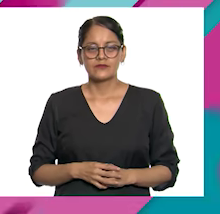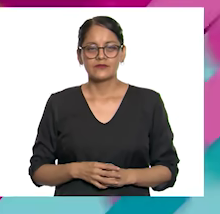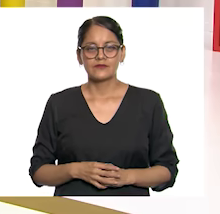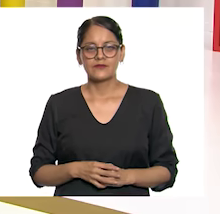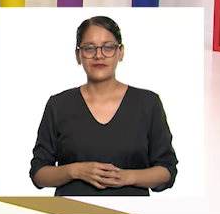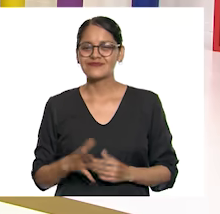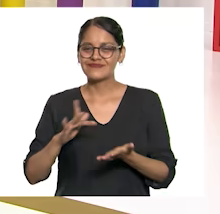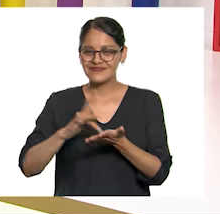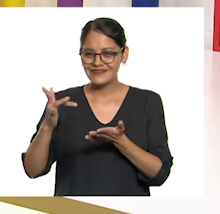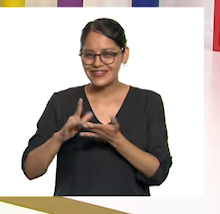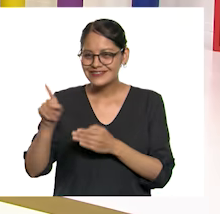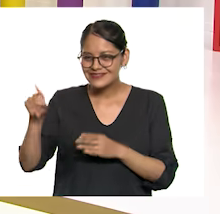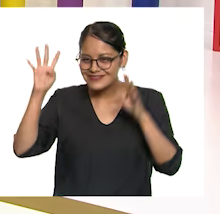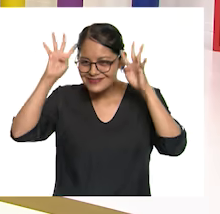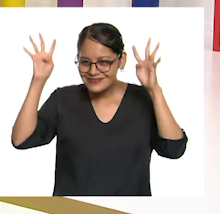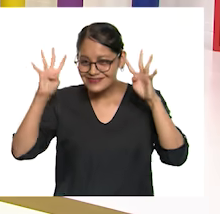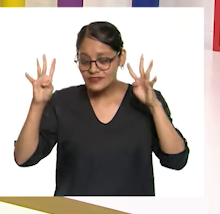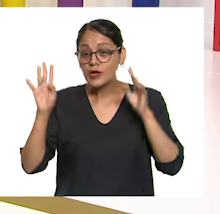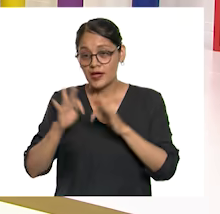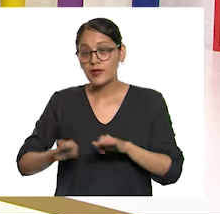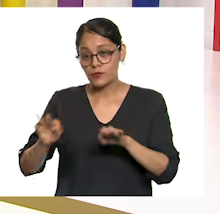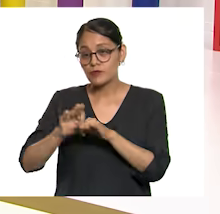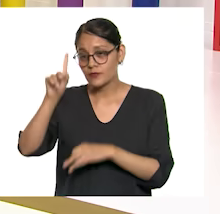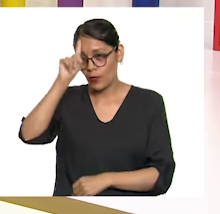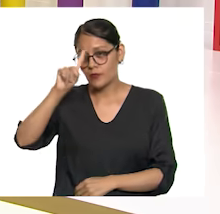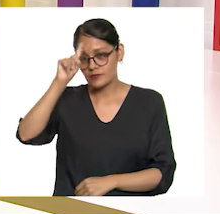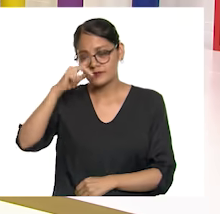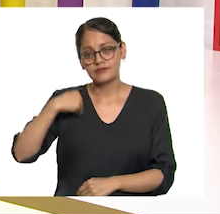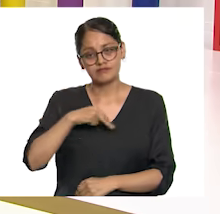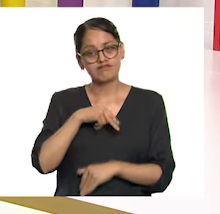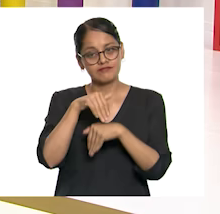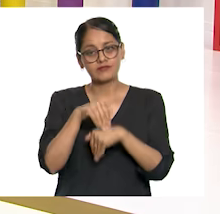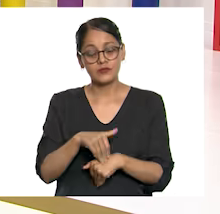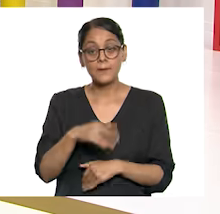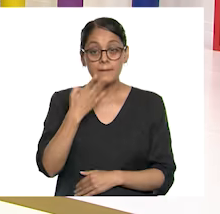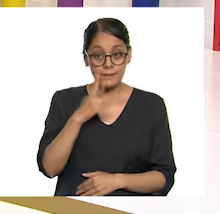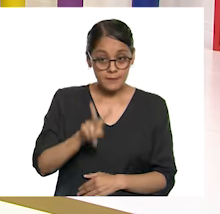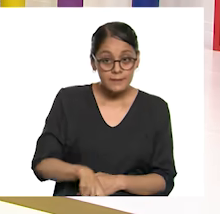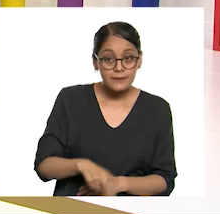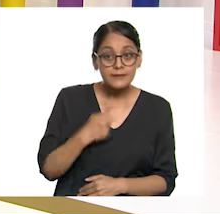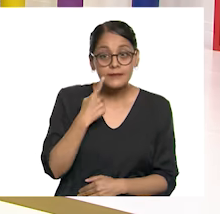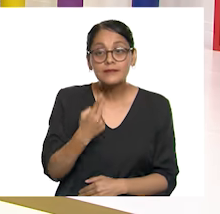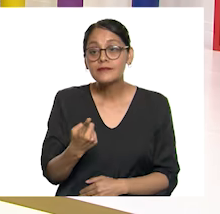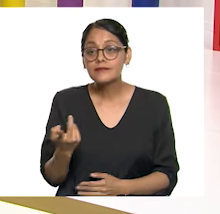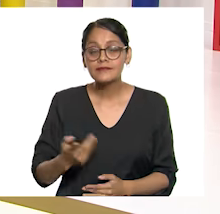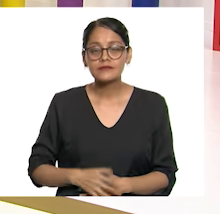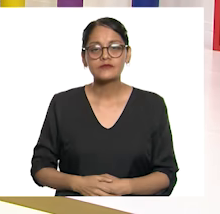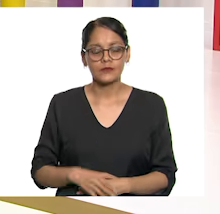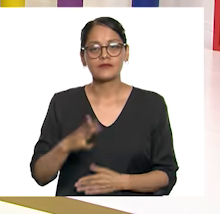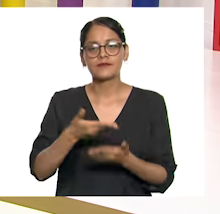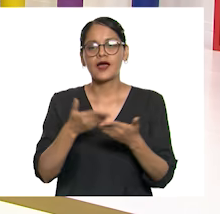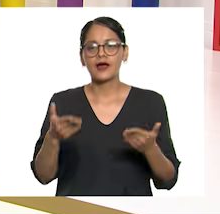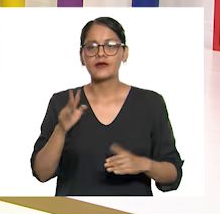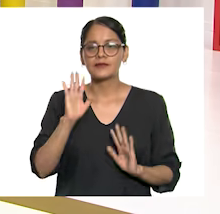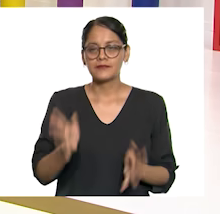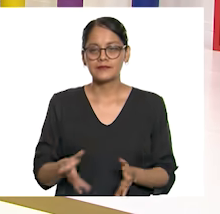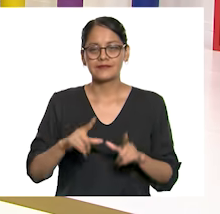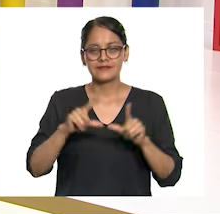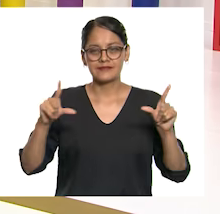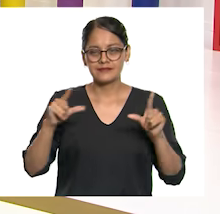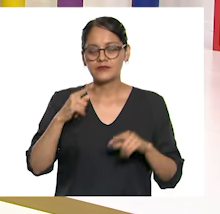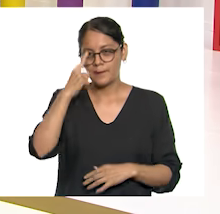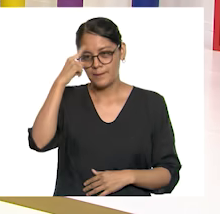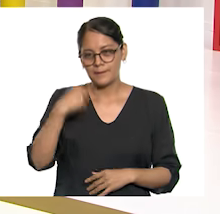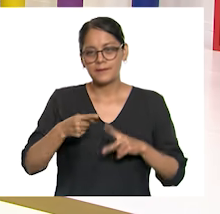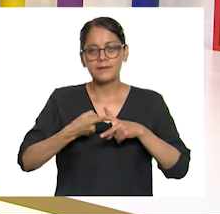¡Muchas gracias a Jolisto! ¡Qué importantes son estas recomendaciones! ¿Verdad, niñas y niños? Ahora sí, ya estamos listas y